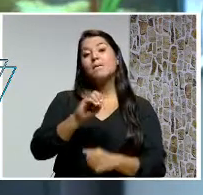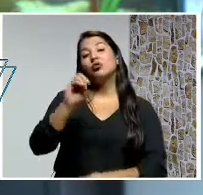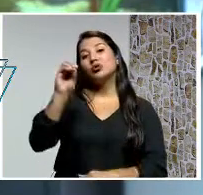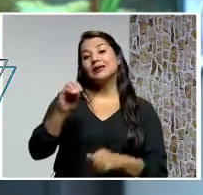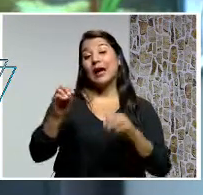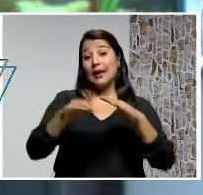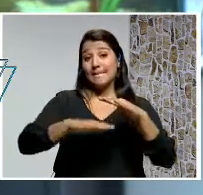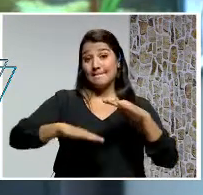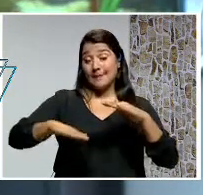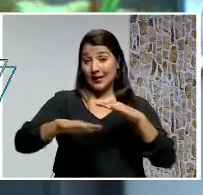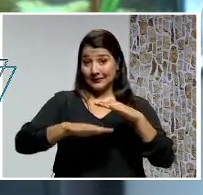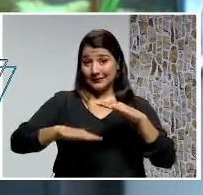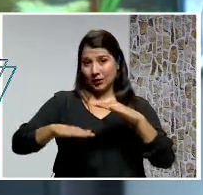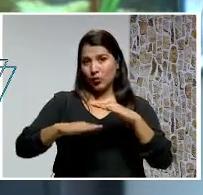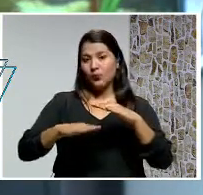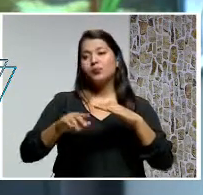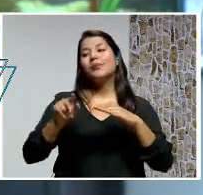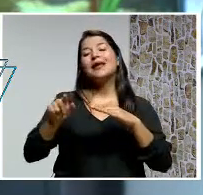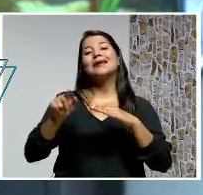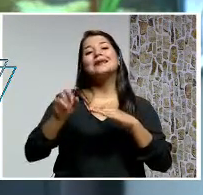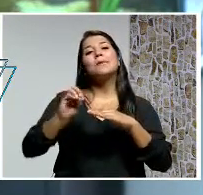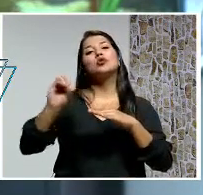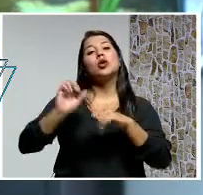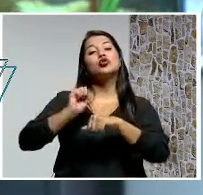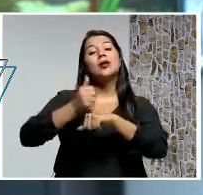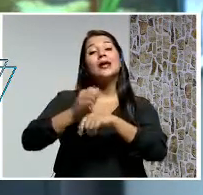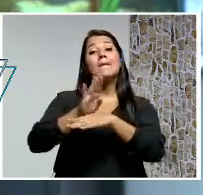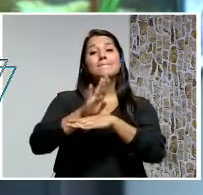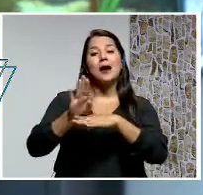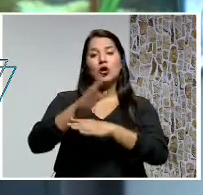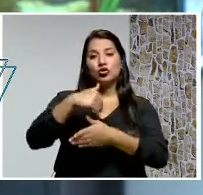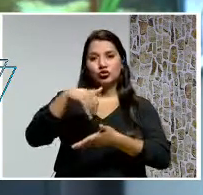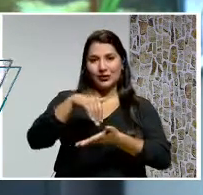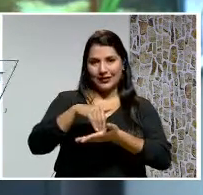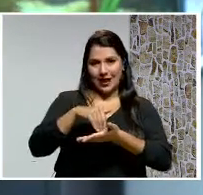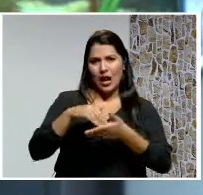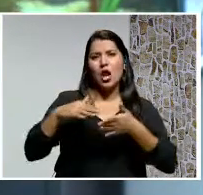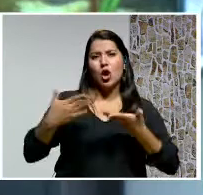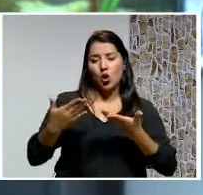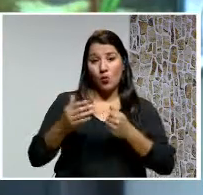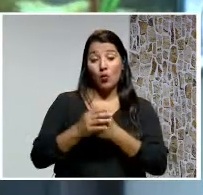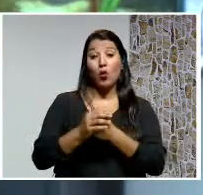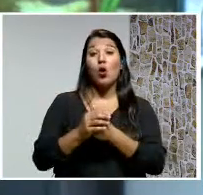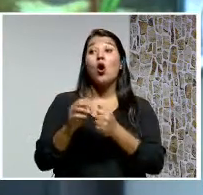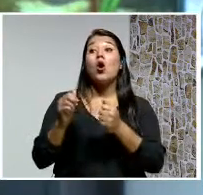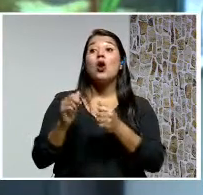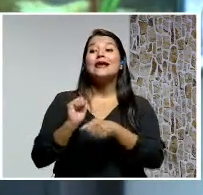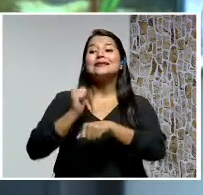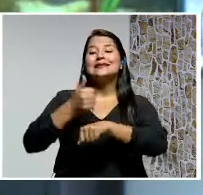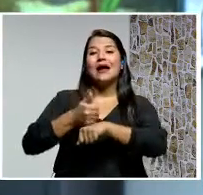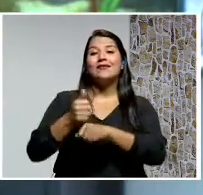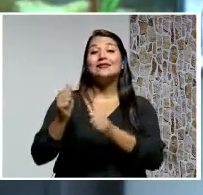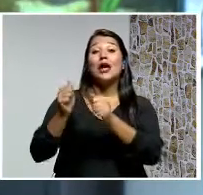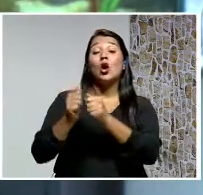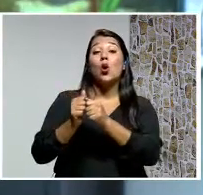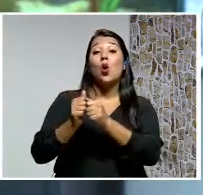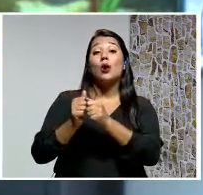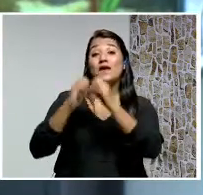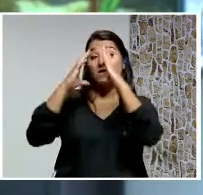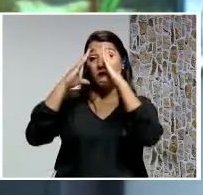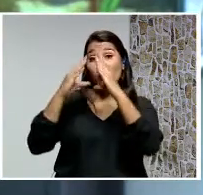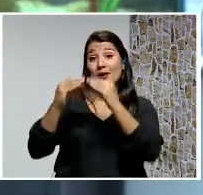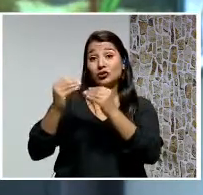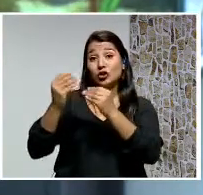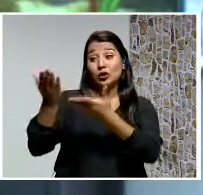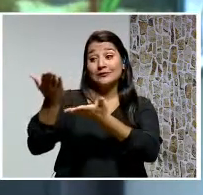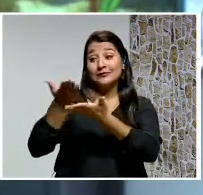es un indicador que calcula el Banco Central con base en la información que le brindan las diferentes entidades financieras en el país. El día